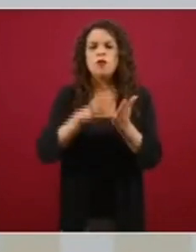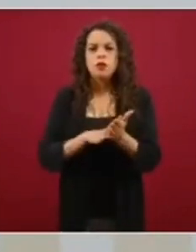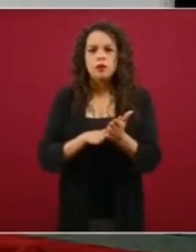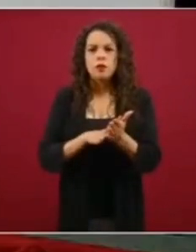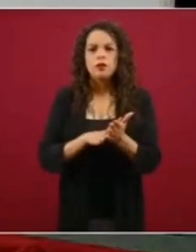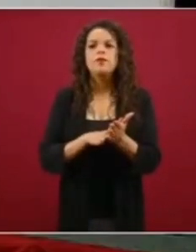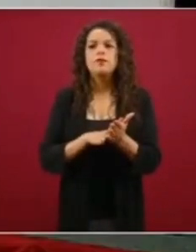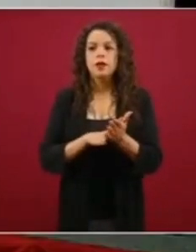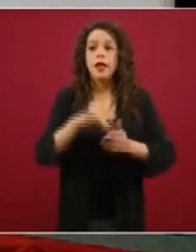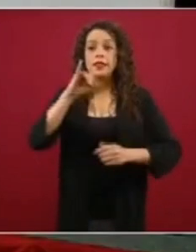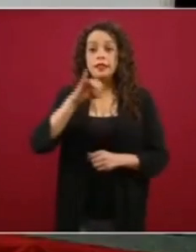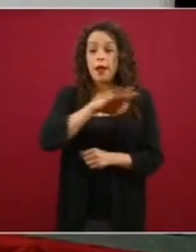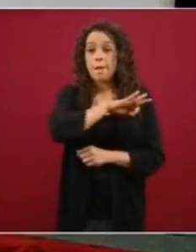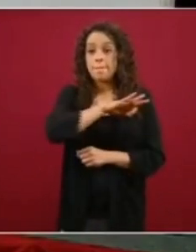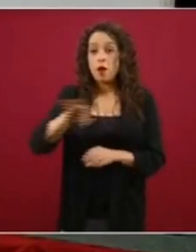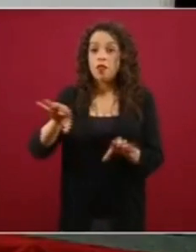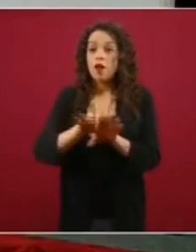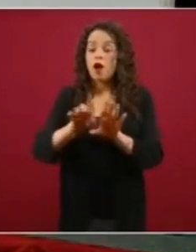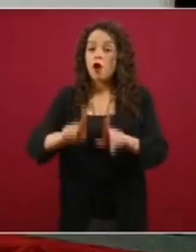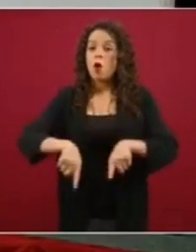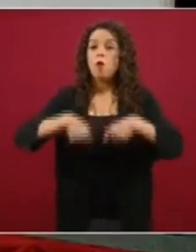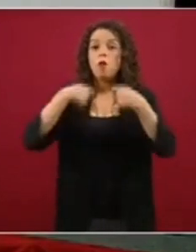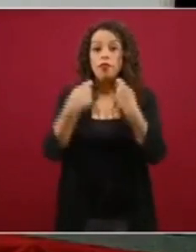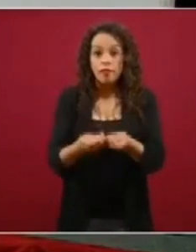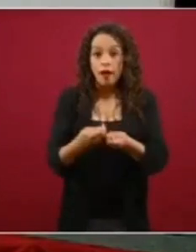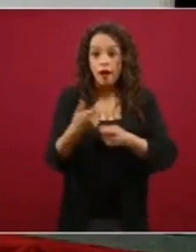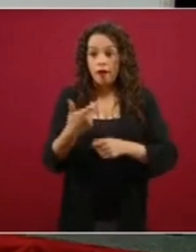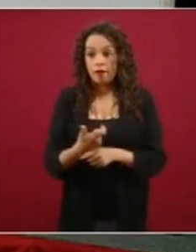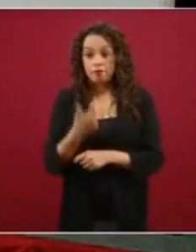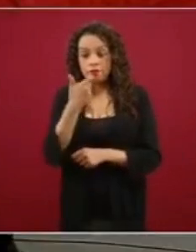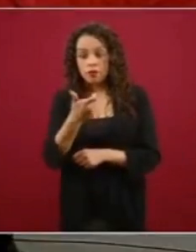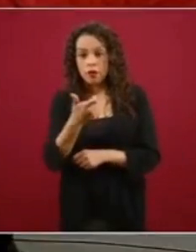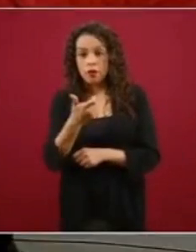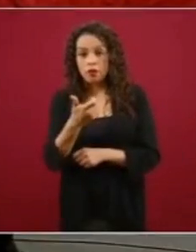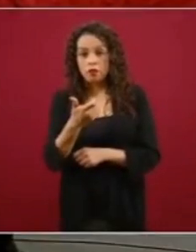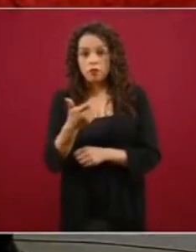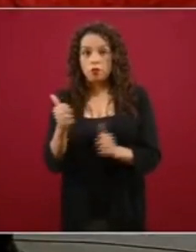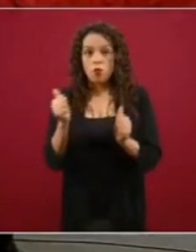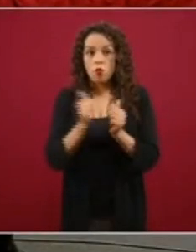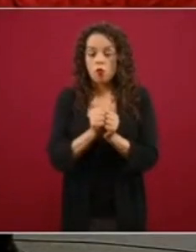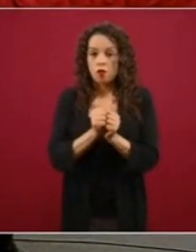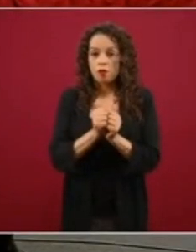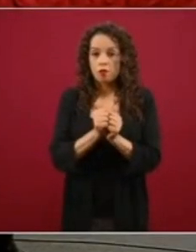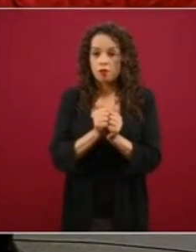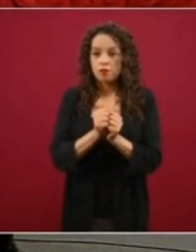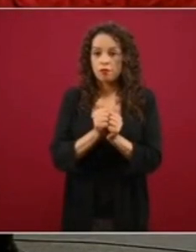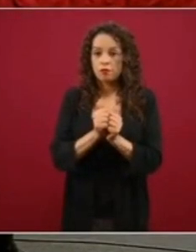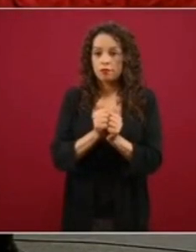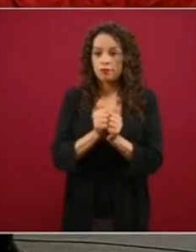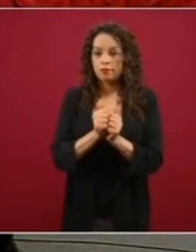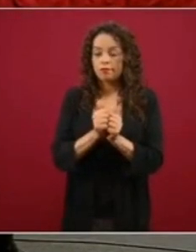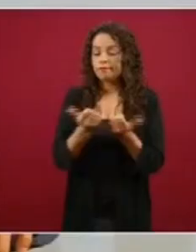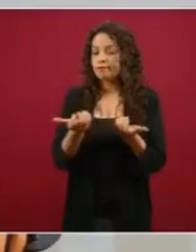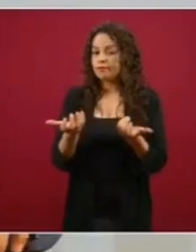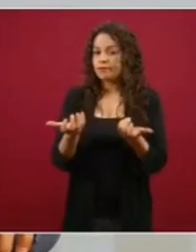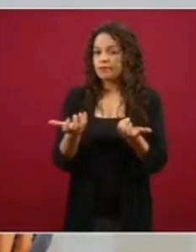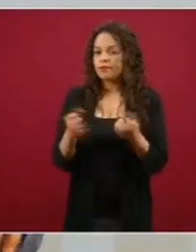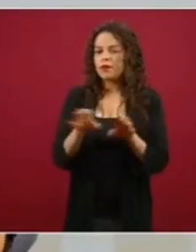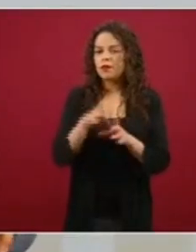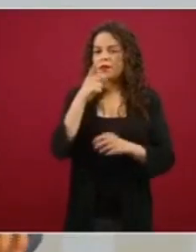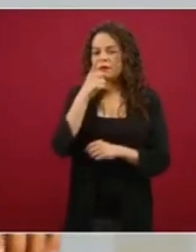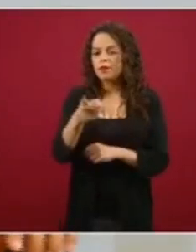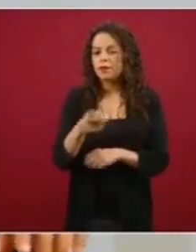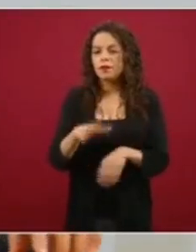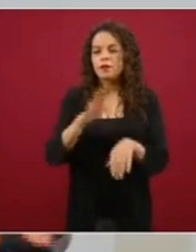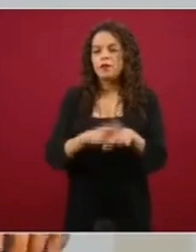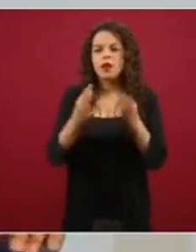poder otorgar los recursos con medidas de distanciamiento adecuadas, que ahora son más importantes dado que, como se ha dicho también en